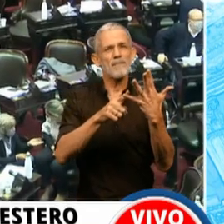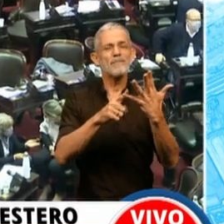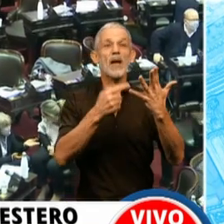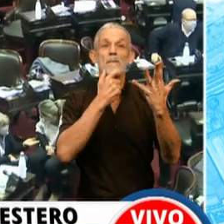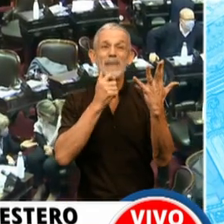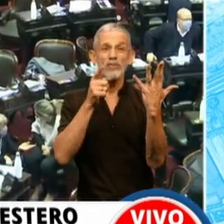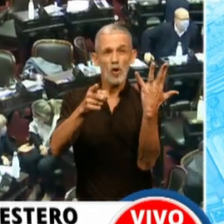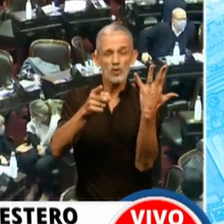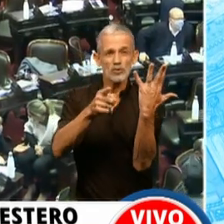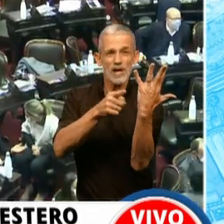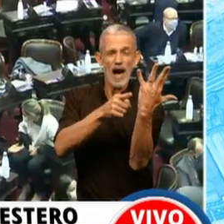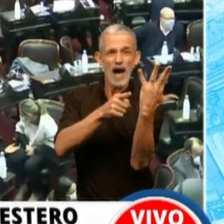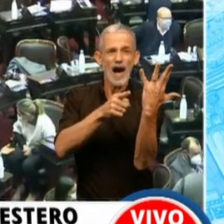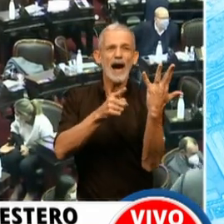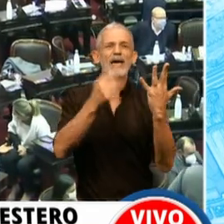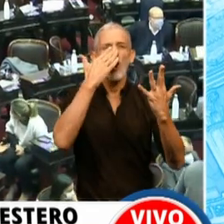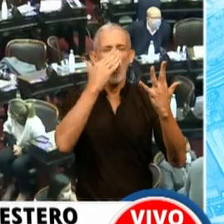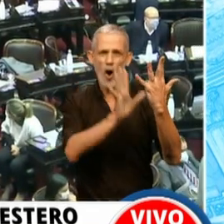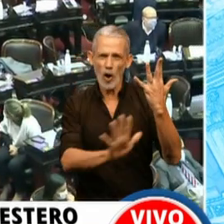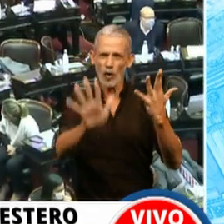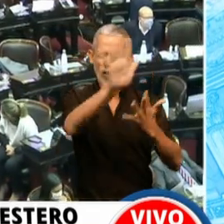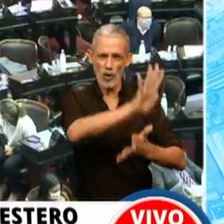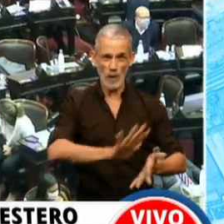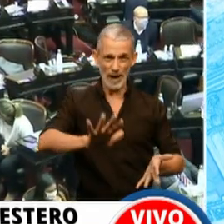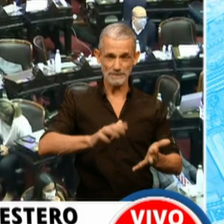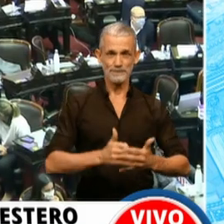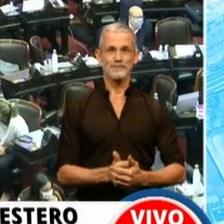mendoza y córdoba